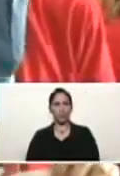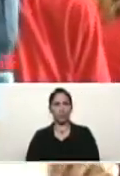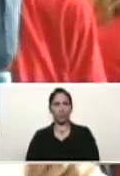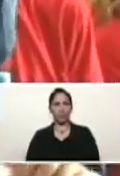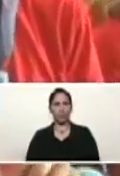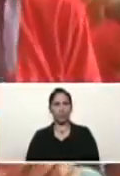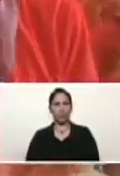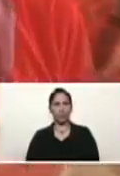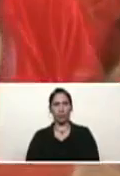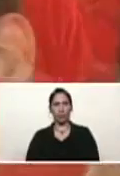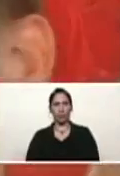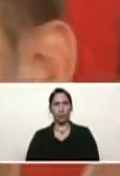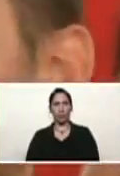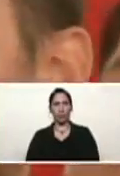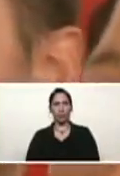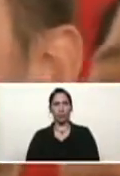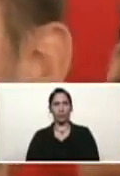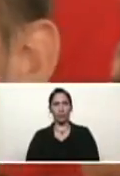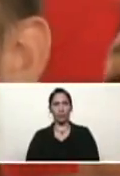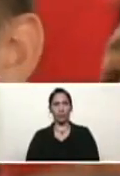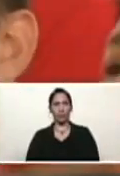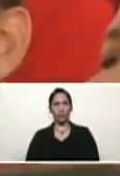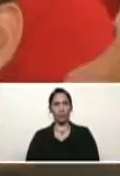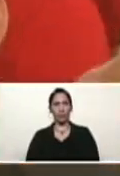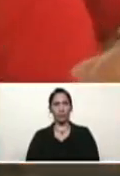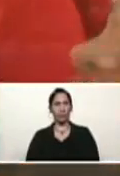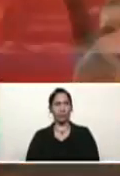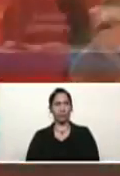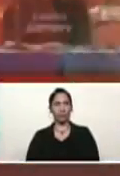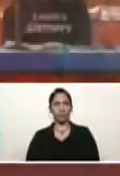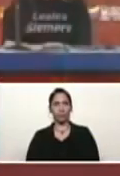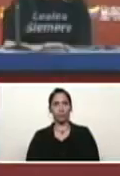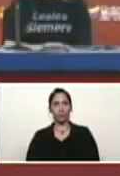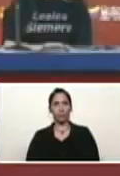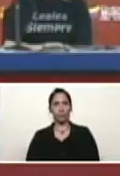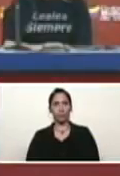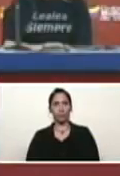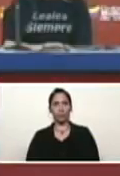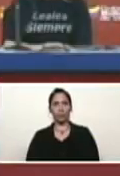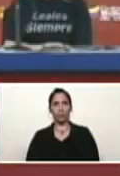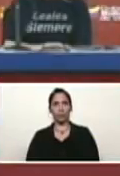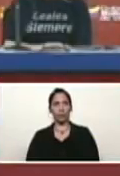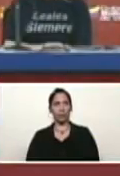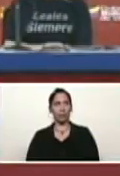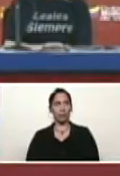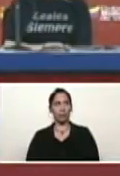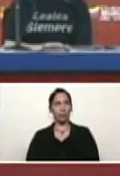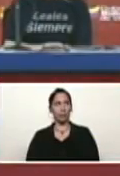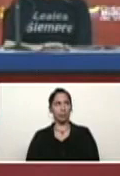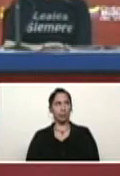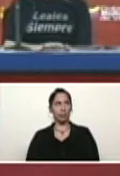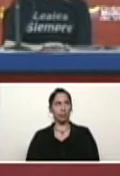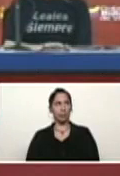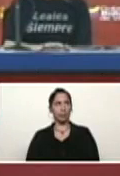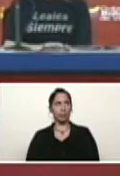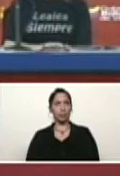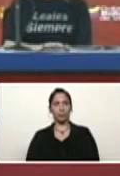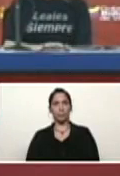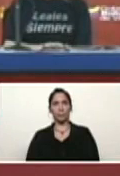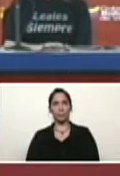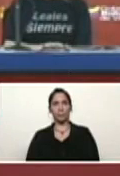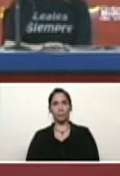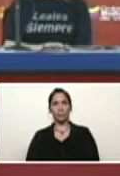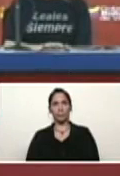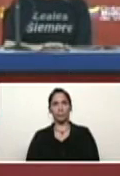Pero yo digo, no podrá ninguna agresión, ninguna amenaza, ninguna mentira, no podrán